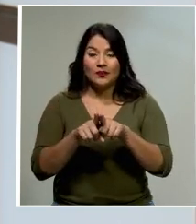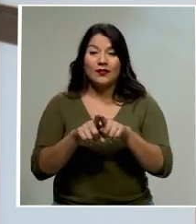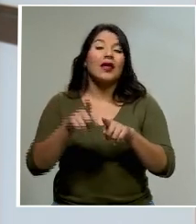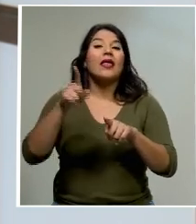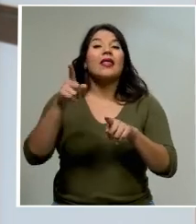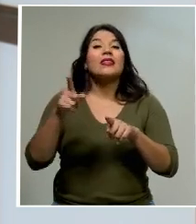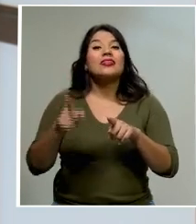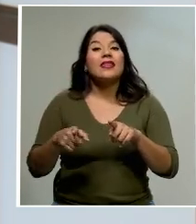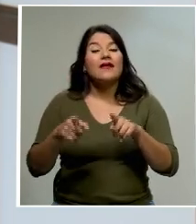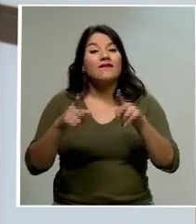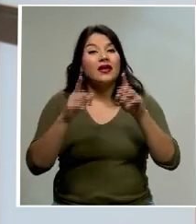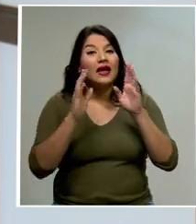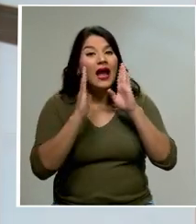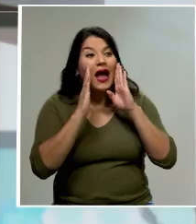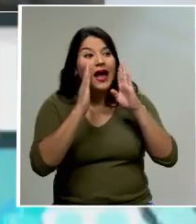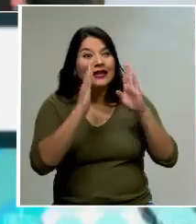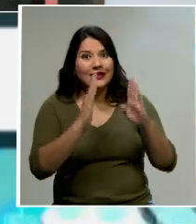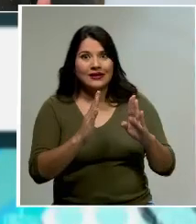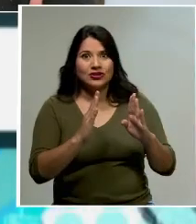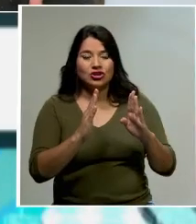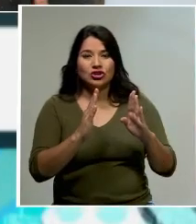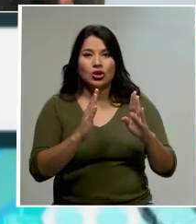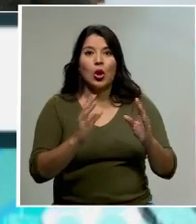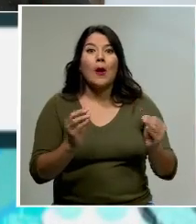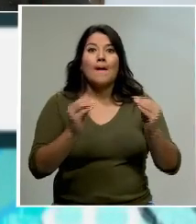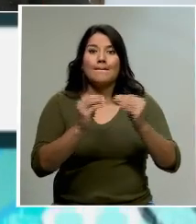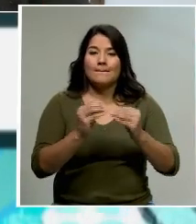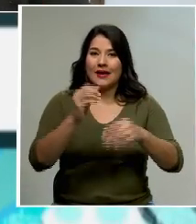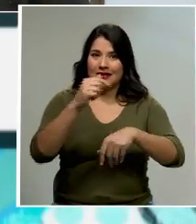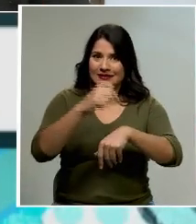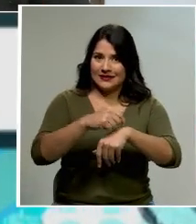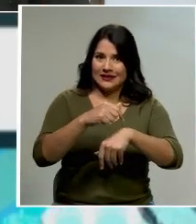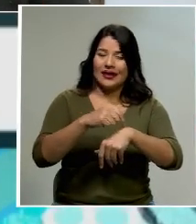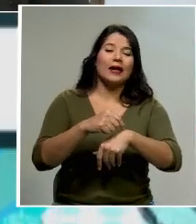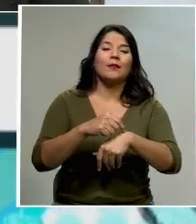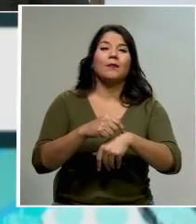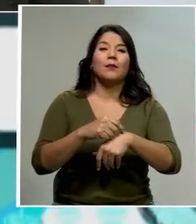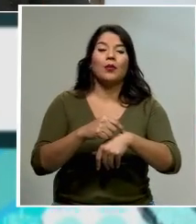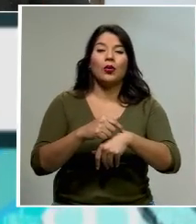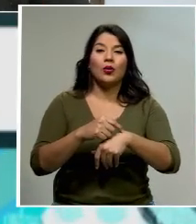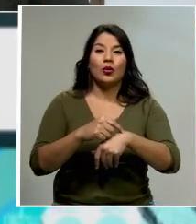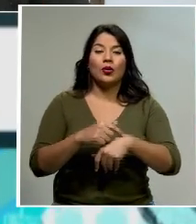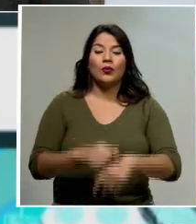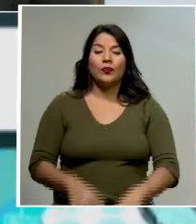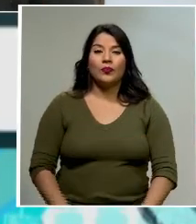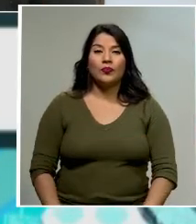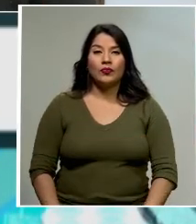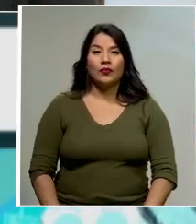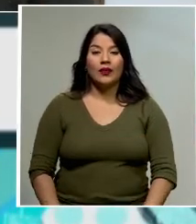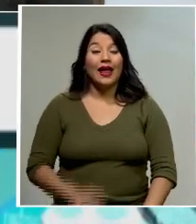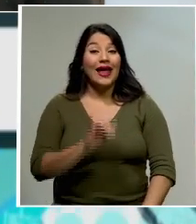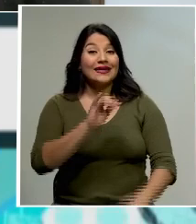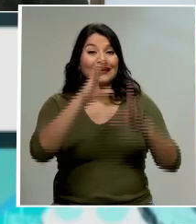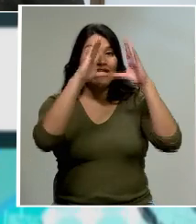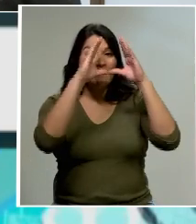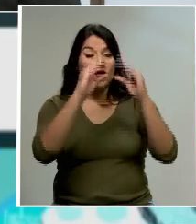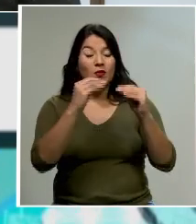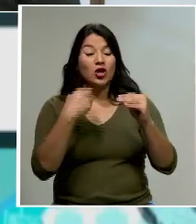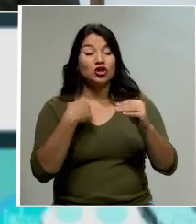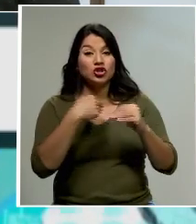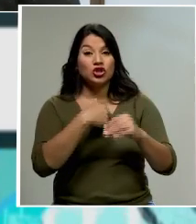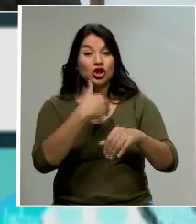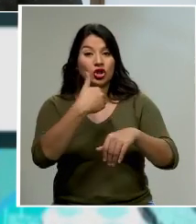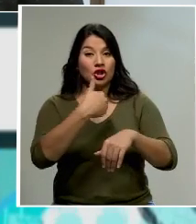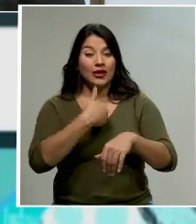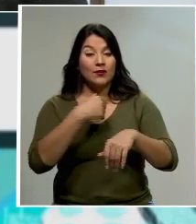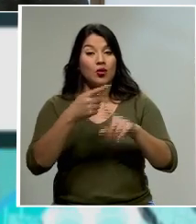realizan con atenciones en horarios que se han extendido por parte de la Dirección General de Migración. Esta es la información que tenemos desde la Unidad